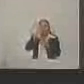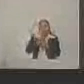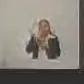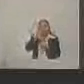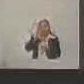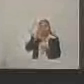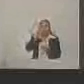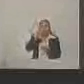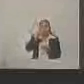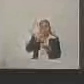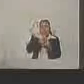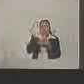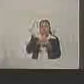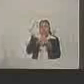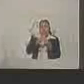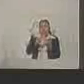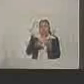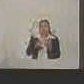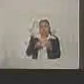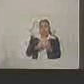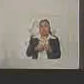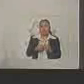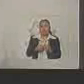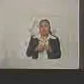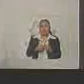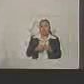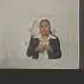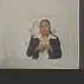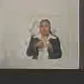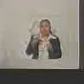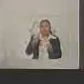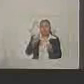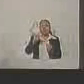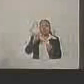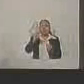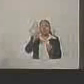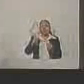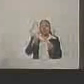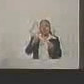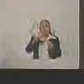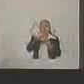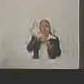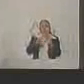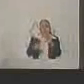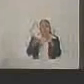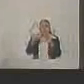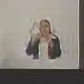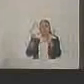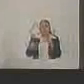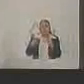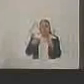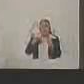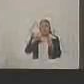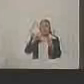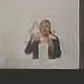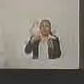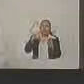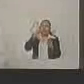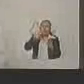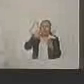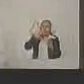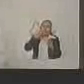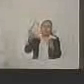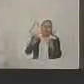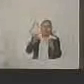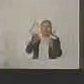que no tiene nada que ver con la política, la ética y la moral, pero es todo lo contrario. Si desde el seno de nuestra familia, si desde el seno de